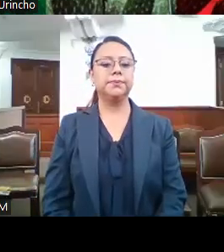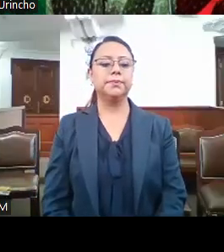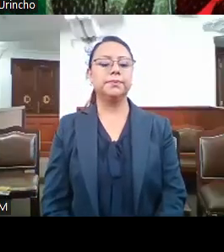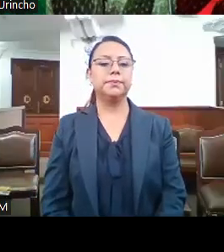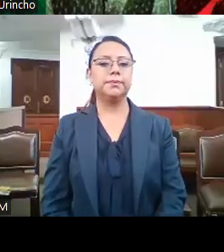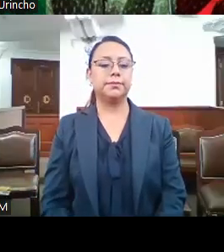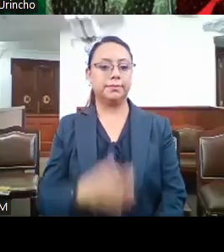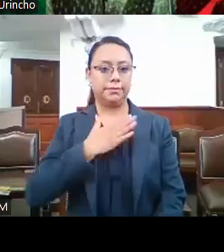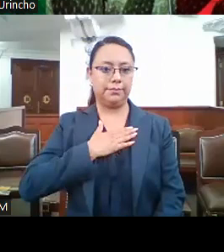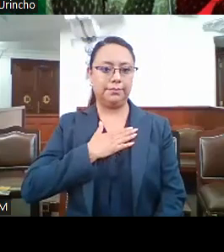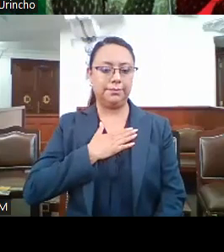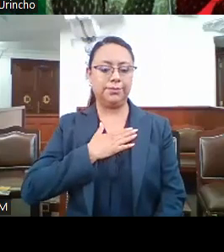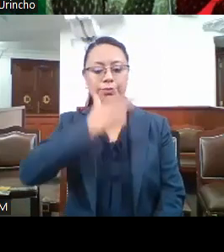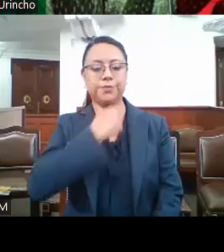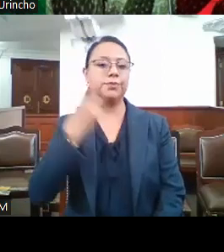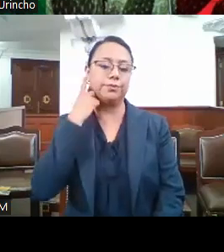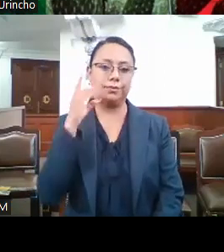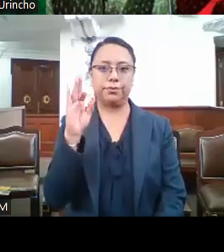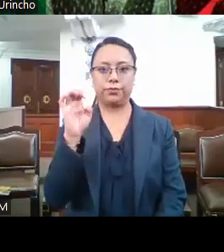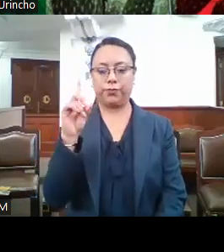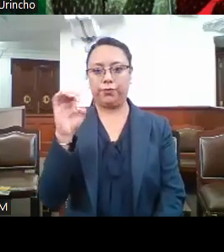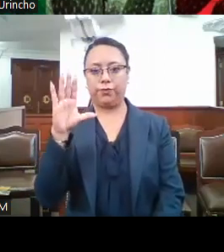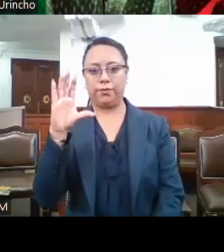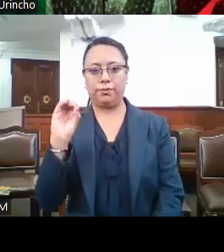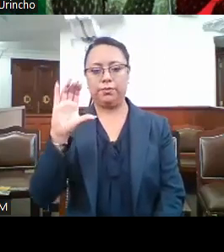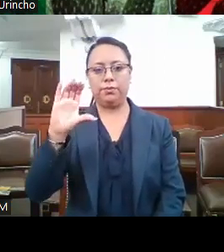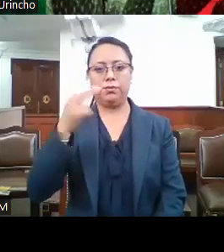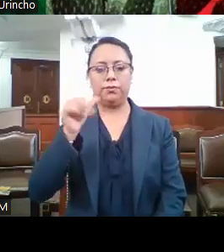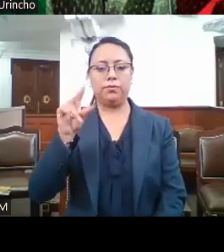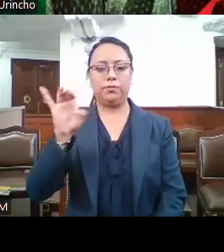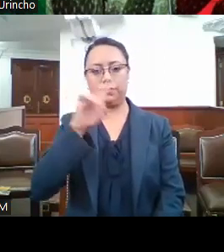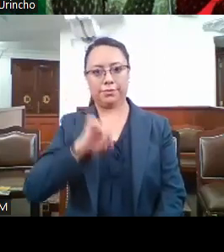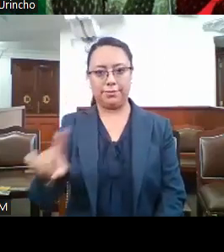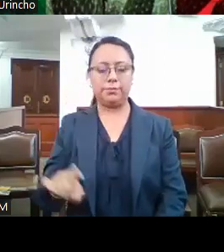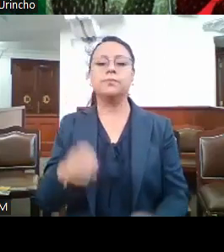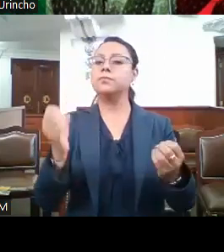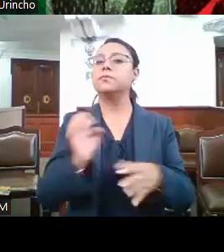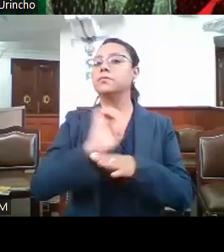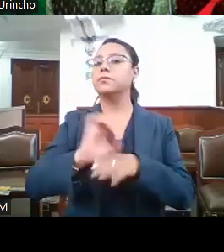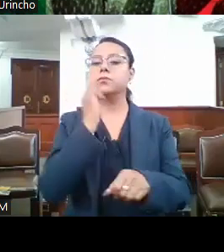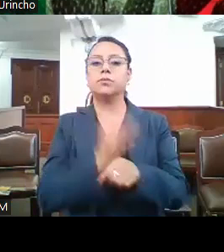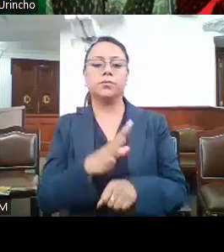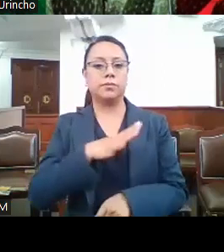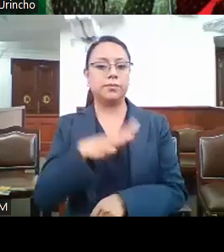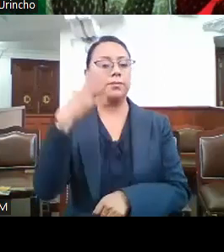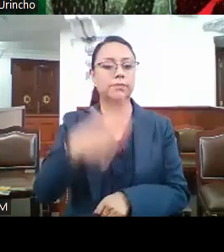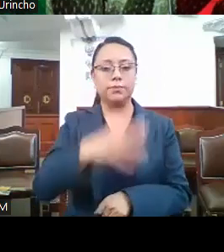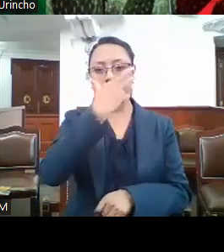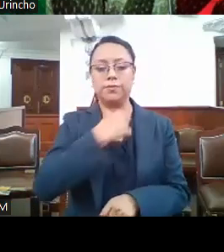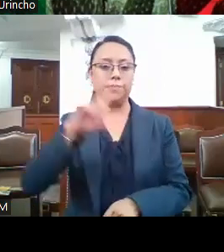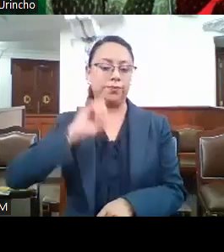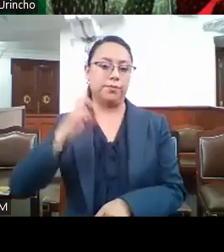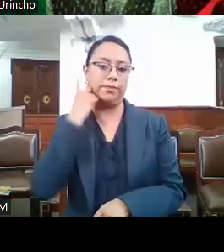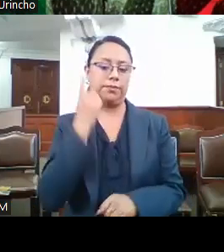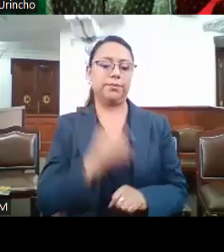De la voz, diputado Federico Chávez Semerena, presente. En consecuencia, hay una asistencia de 10 diputadas y diputados.